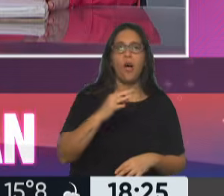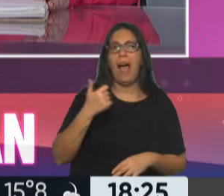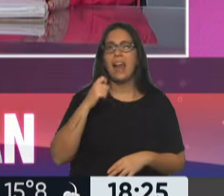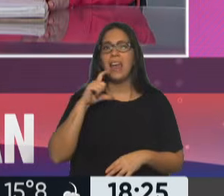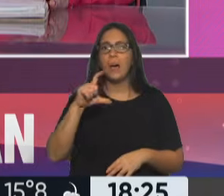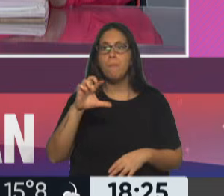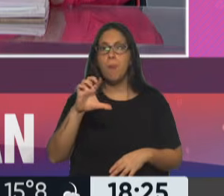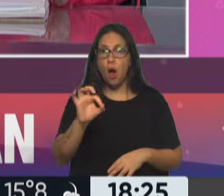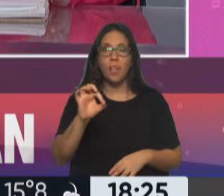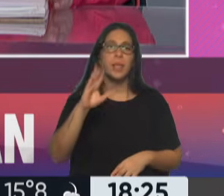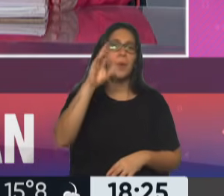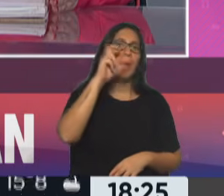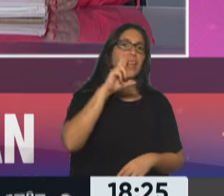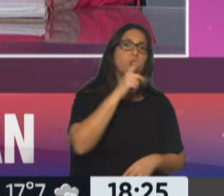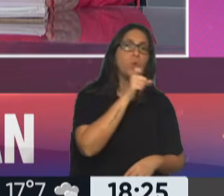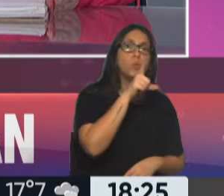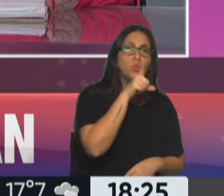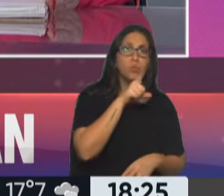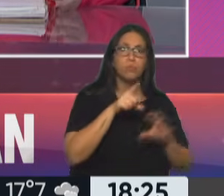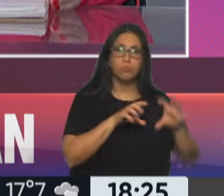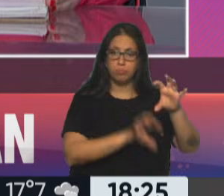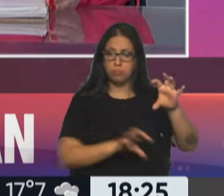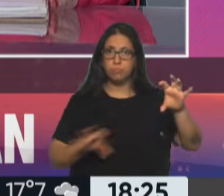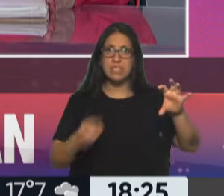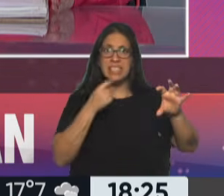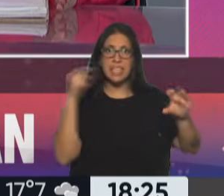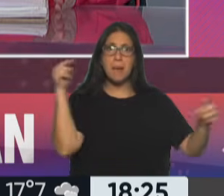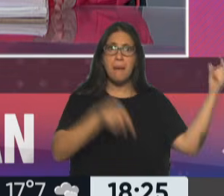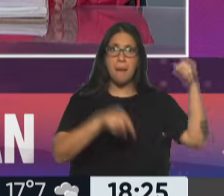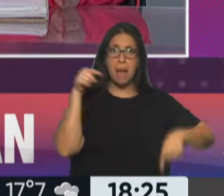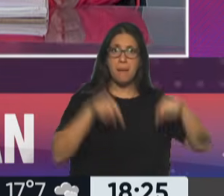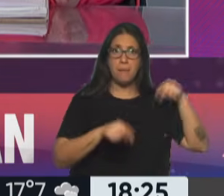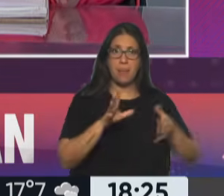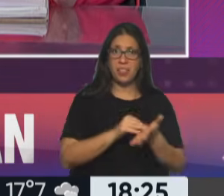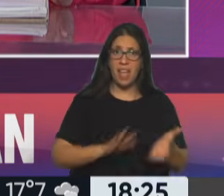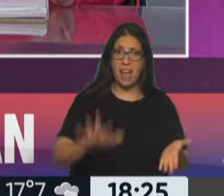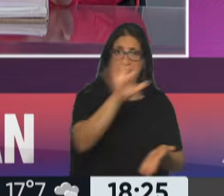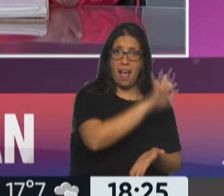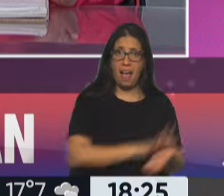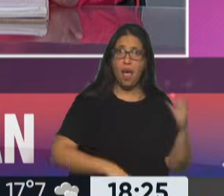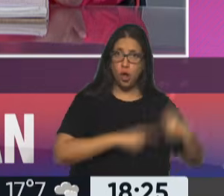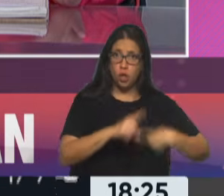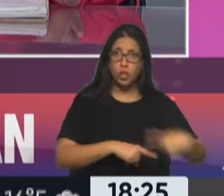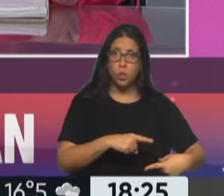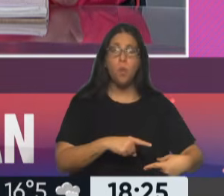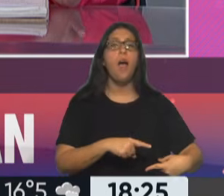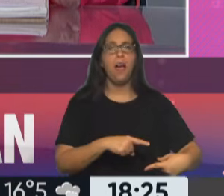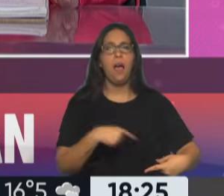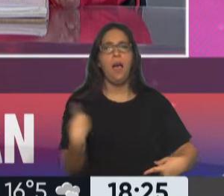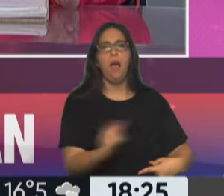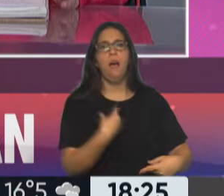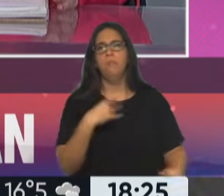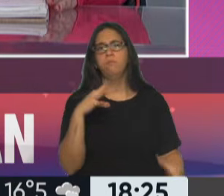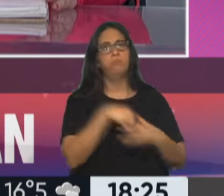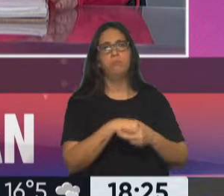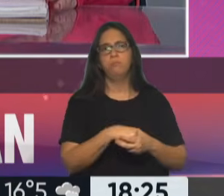¿No? Claro. O sea, como diciendo, si sigue sucediendo estos ataques en estos territorios, bueno, nosotros concebimos la posibilidad de intervenir.